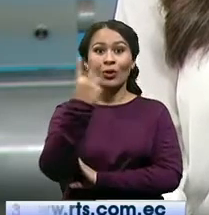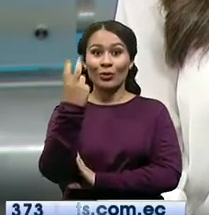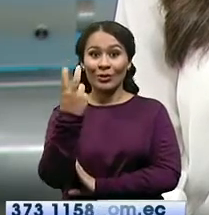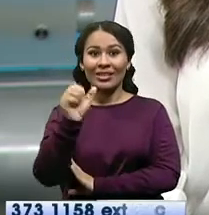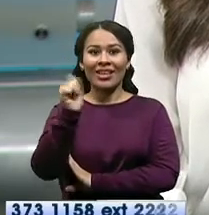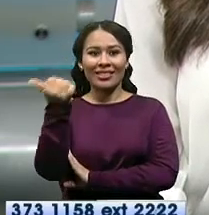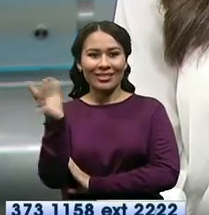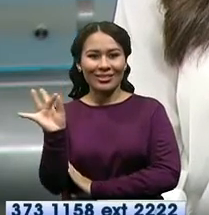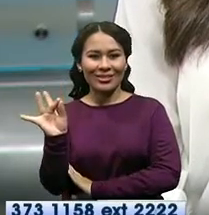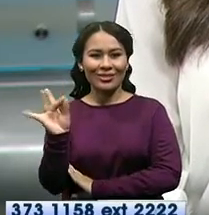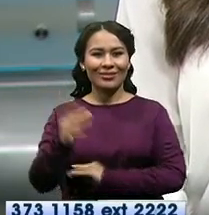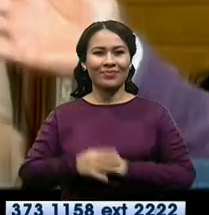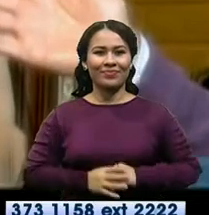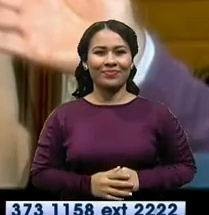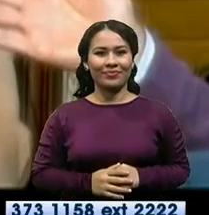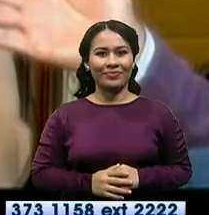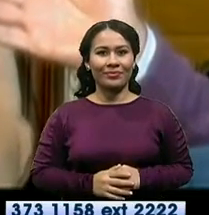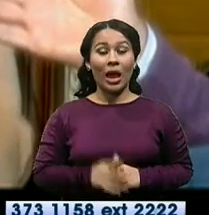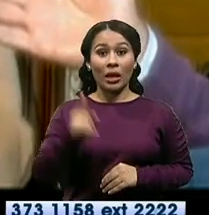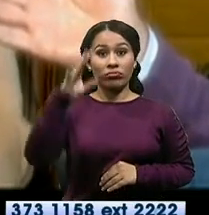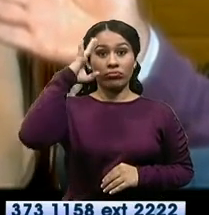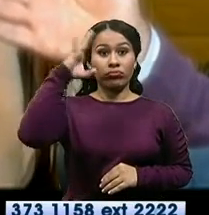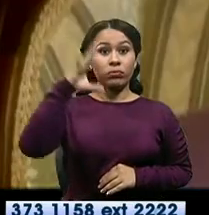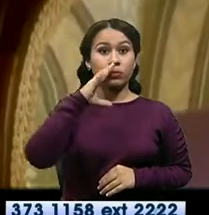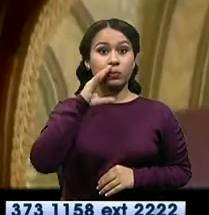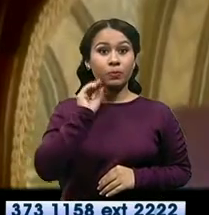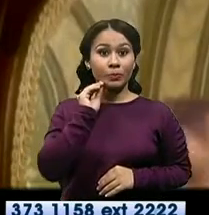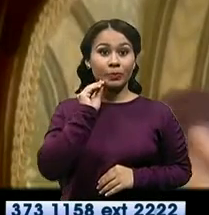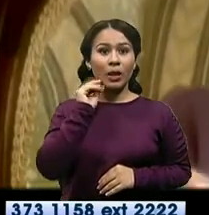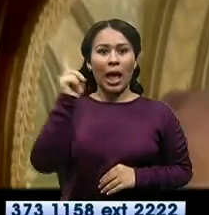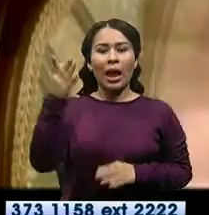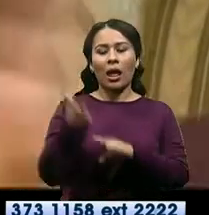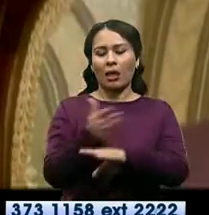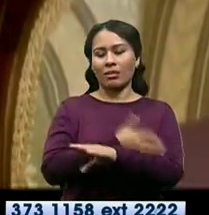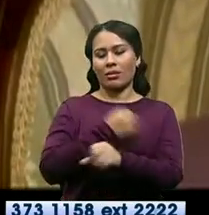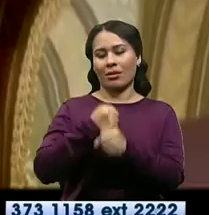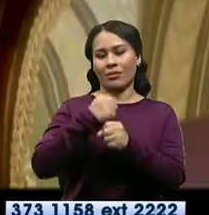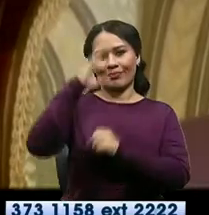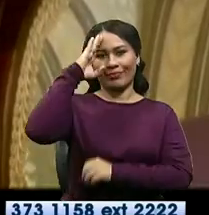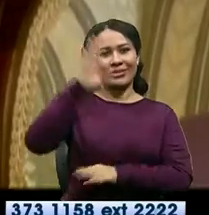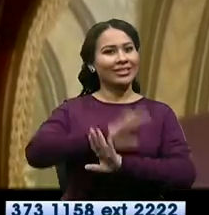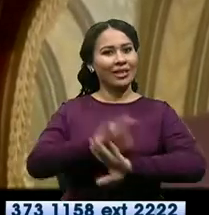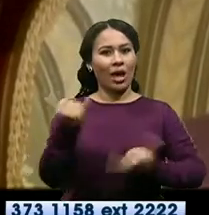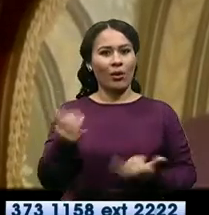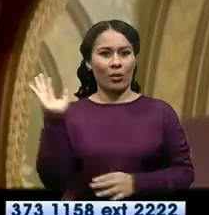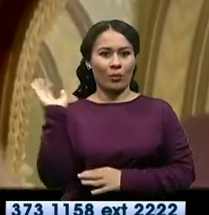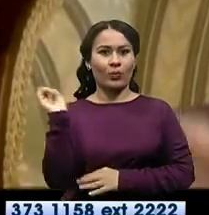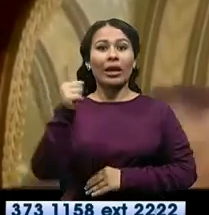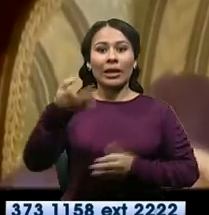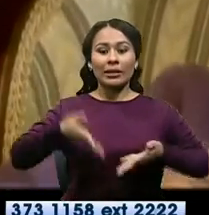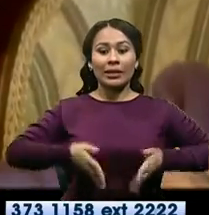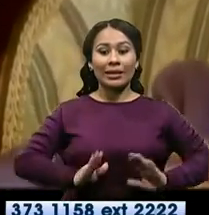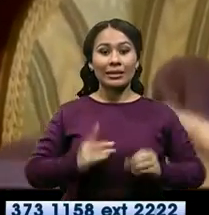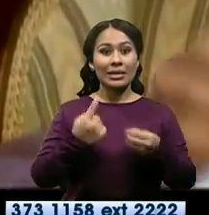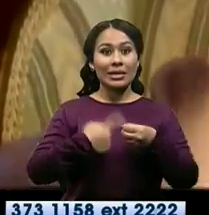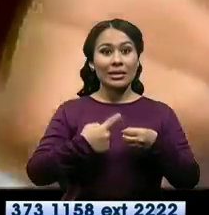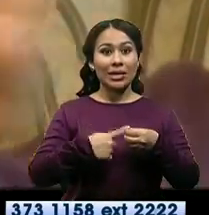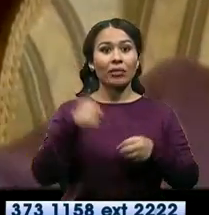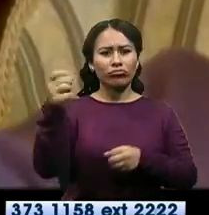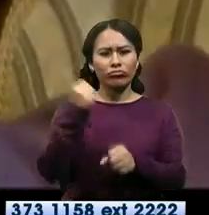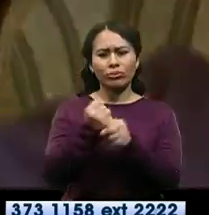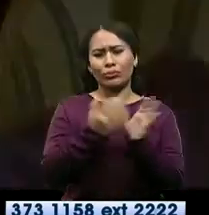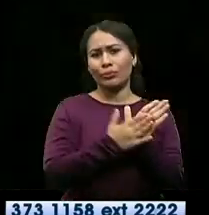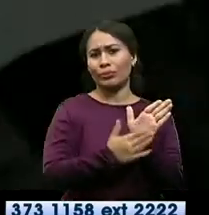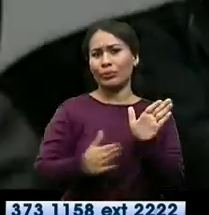2-12-18. General en servicio pasivo, Paco Moncayo Gallegos, quiteño de nacimiento, tiene una larga trayectoria en la vida pública